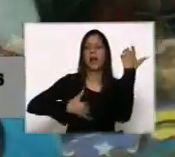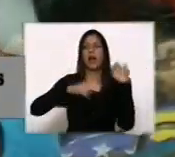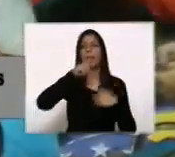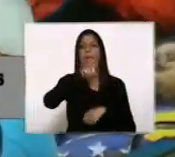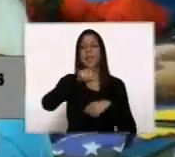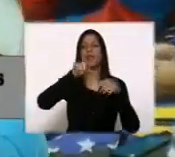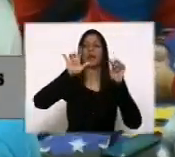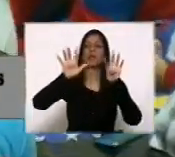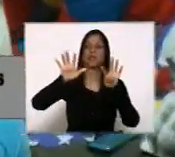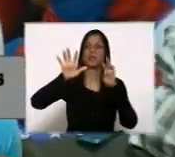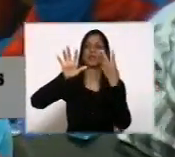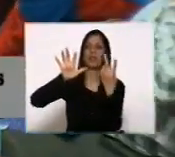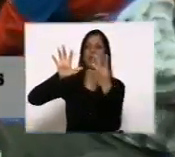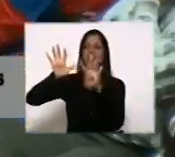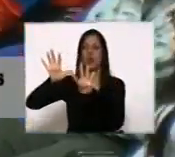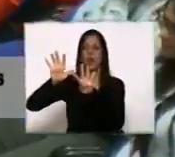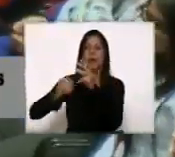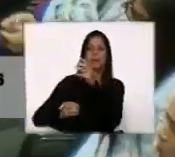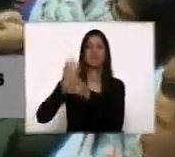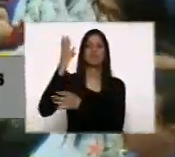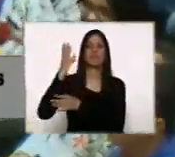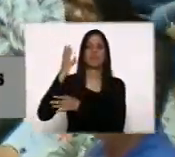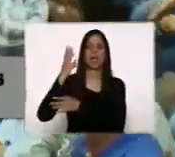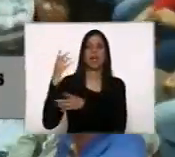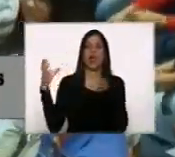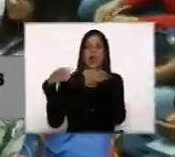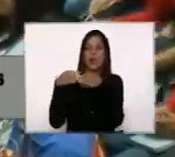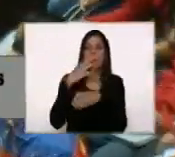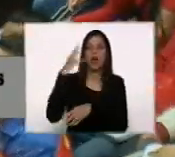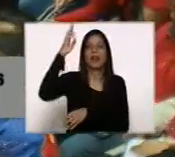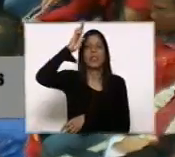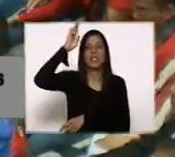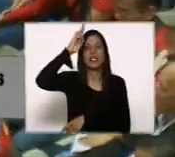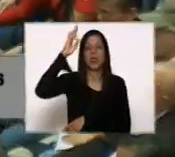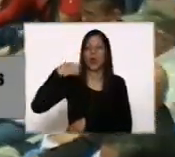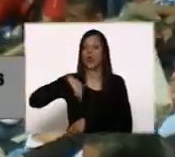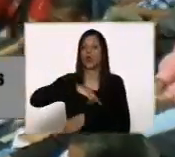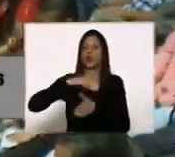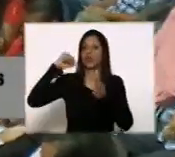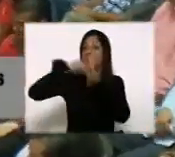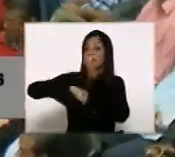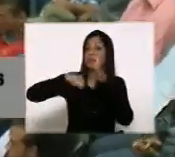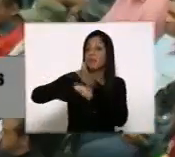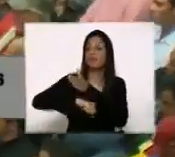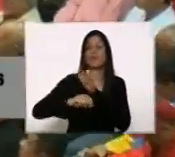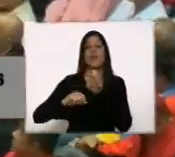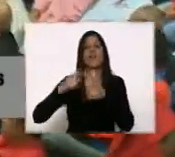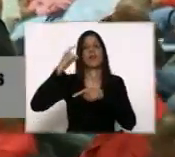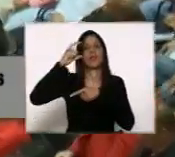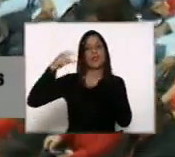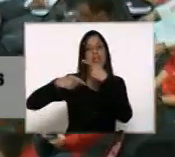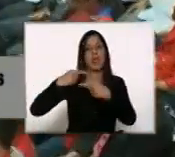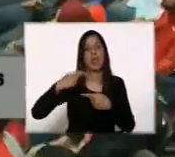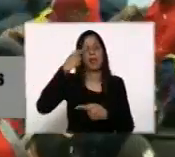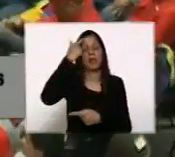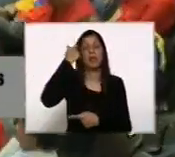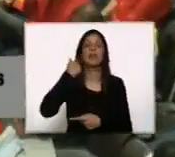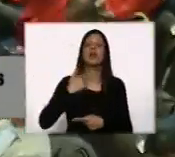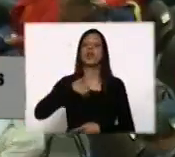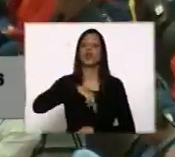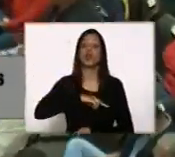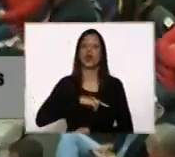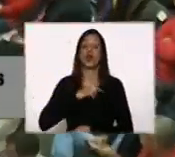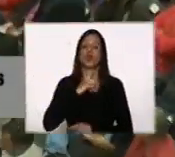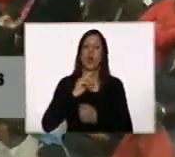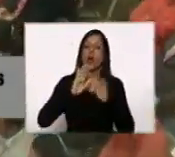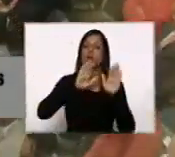1979. Y ahí estamos, batallando con nuestra organización, pero queremos expresarle que nosotros vamos a dar